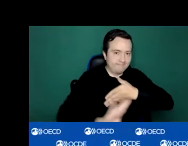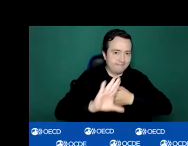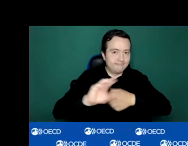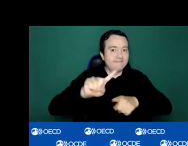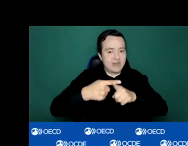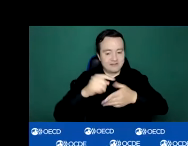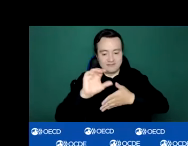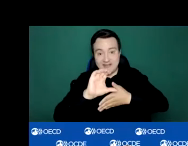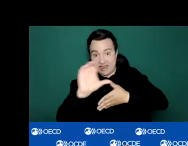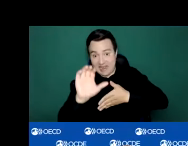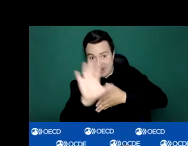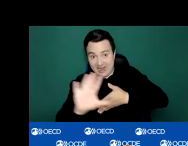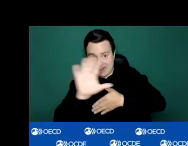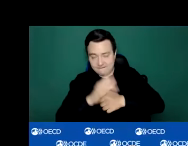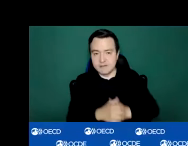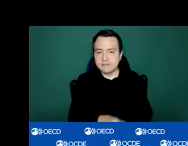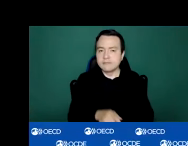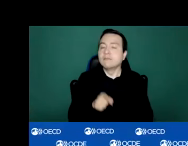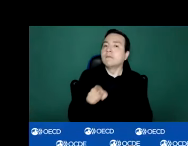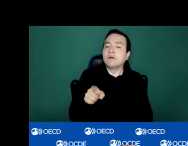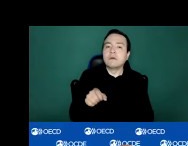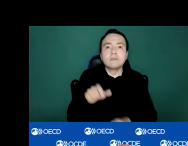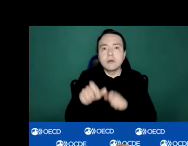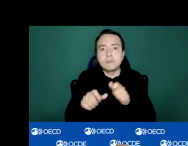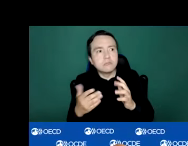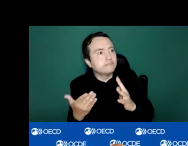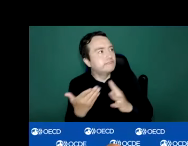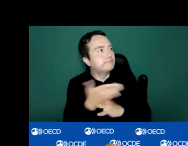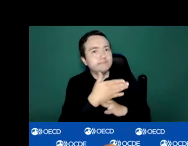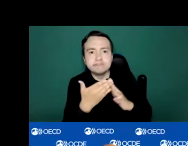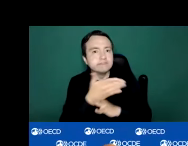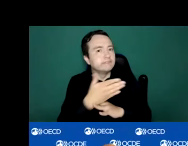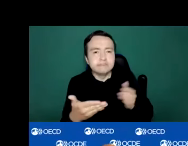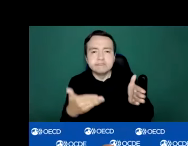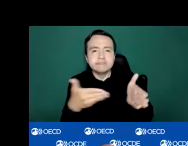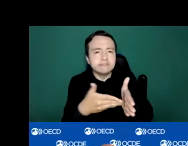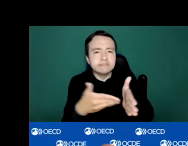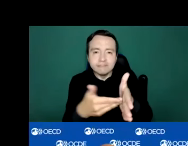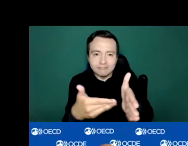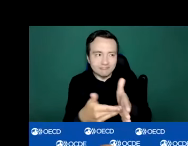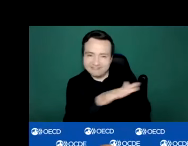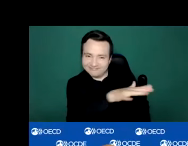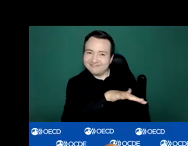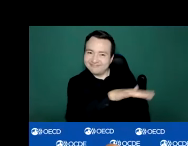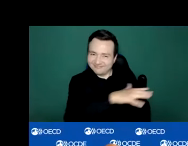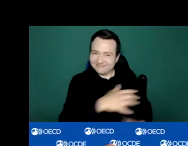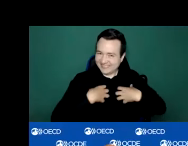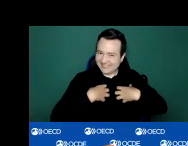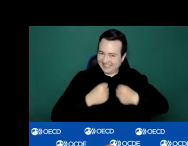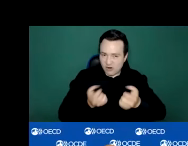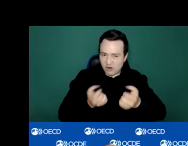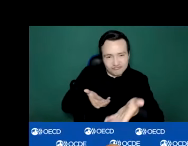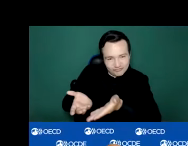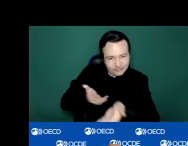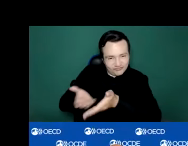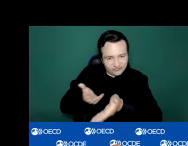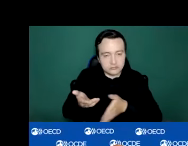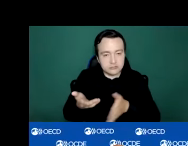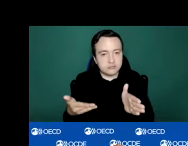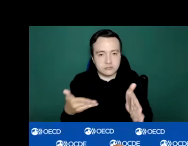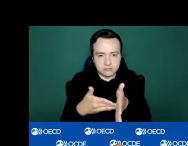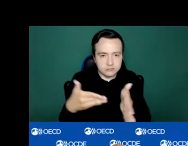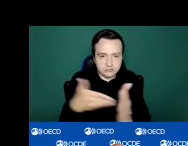Los accesos se vieron obstruidos a los servicios de salud a raíz de estos factores, tanto económicos